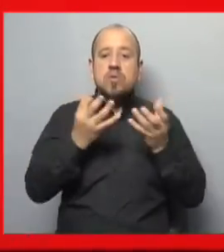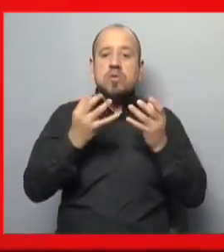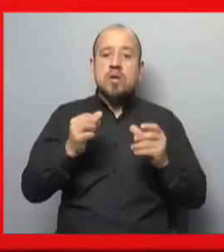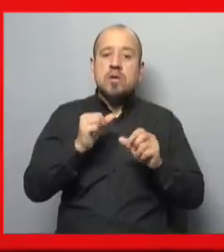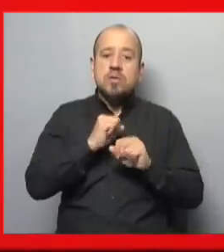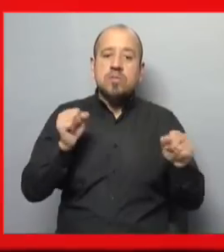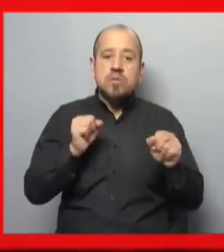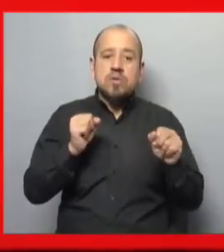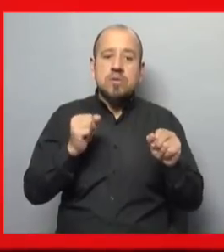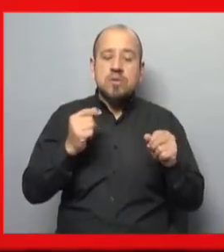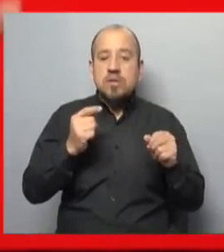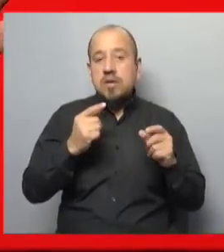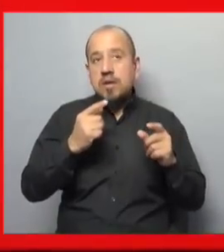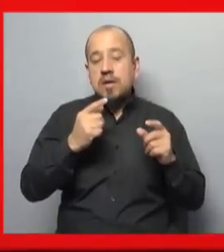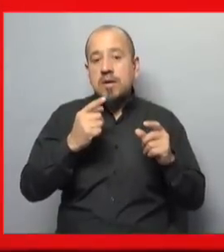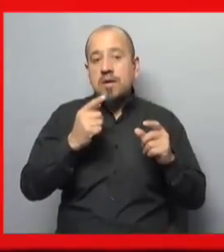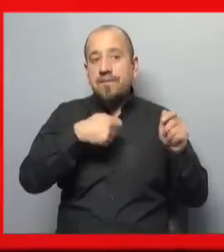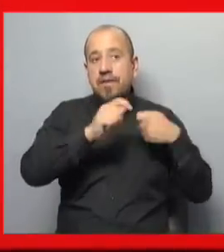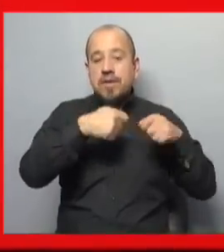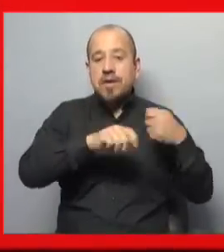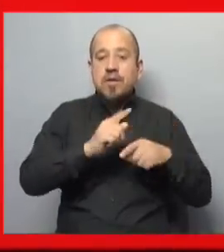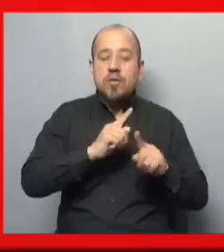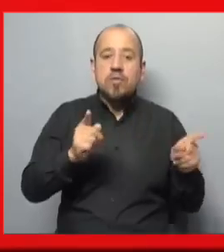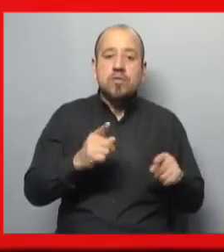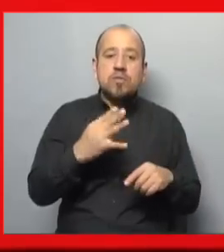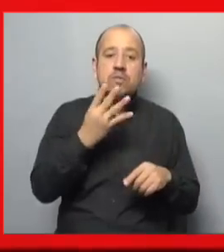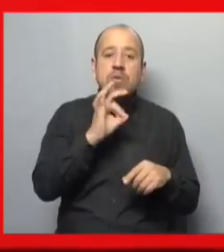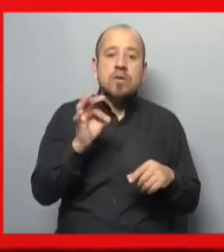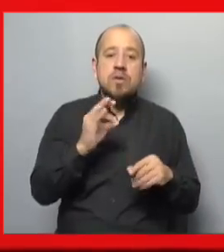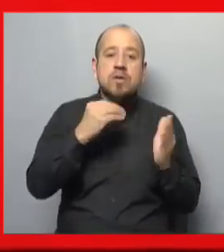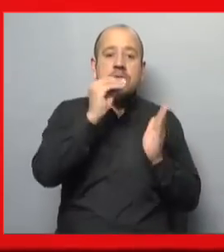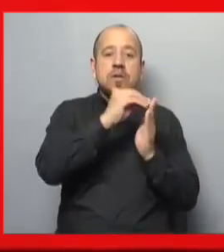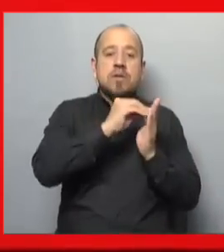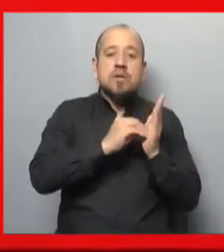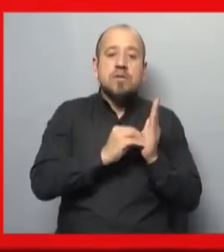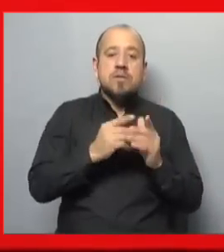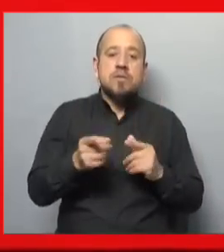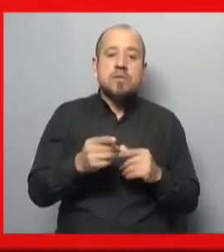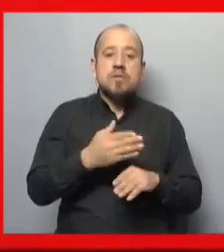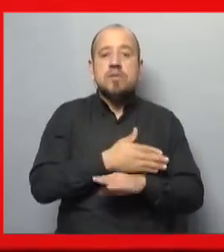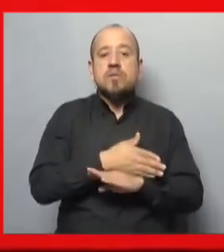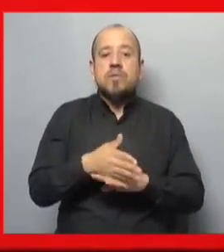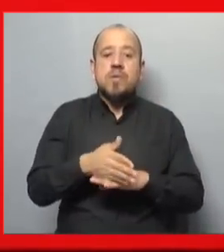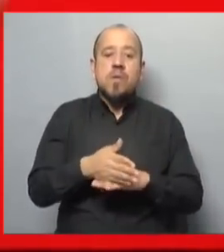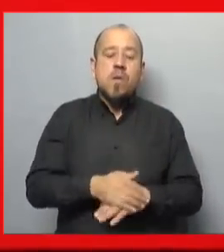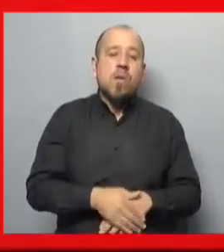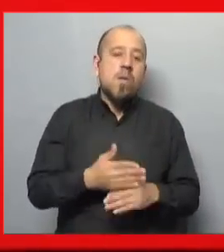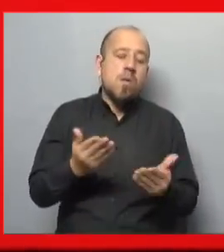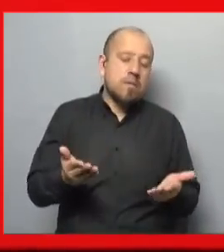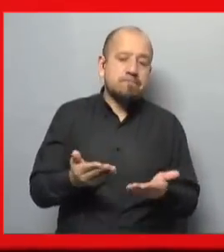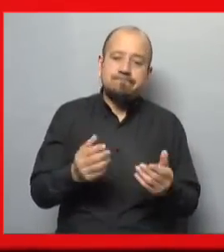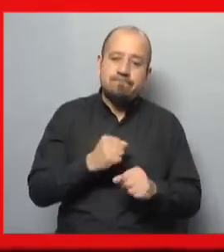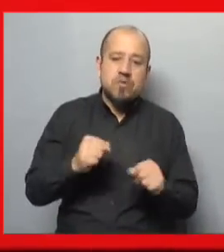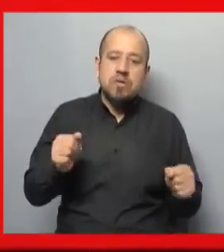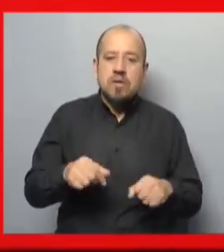fíjate día si es imposible pero bueno 40 40 finalistas de transferibles famosa después ya bueno de eso se hace de formó en fue imposible